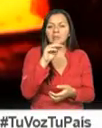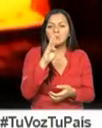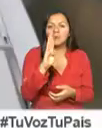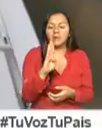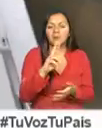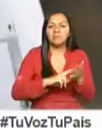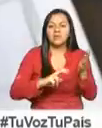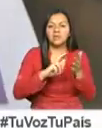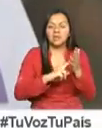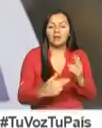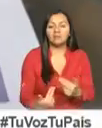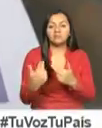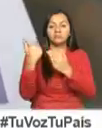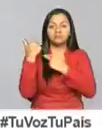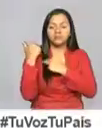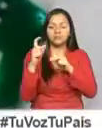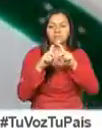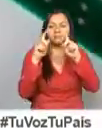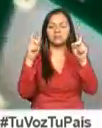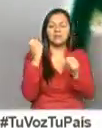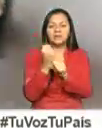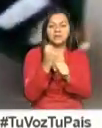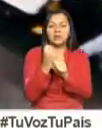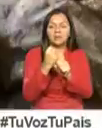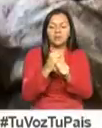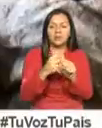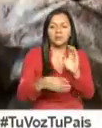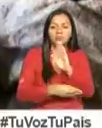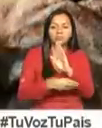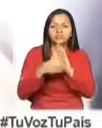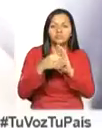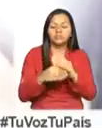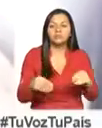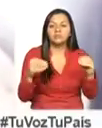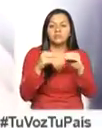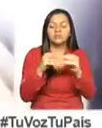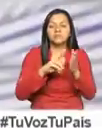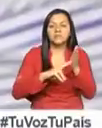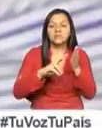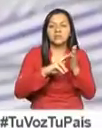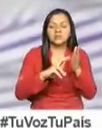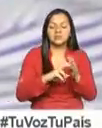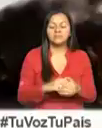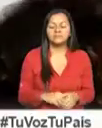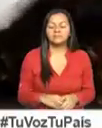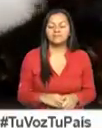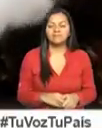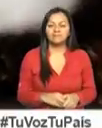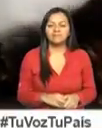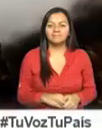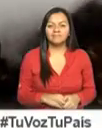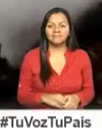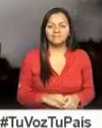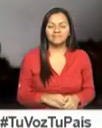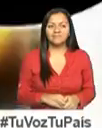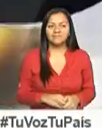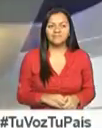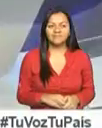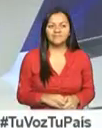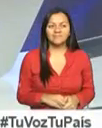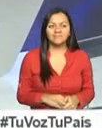Minerales, empresa que tiene a su cargo el trabajo de exploración y extracción minera. Cristina Pavón, Noticiero